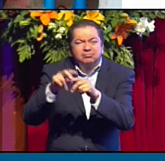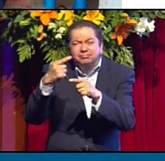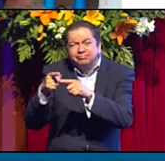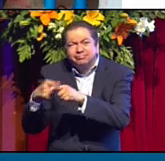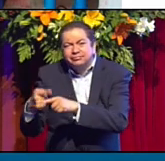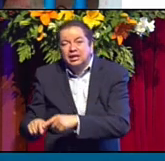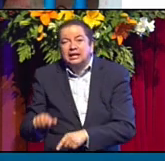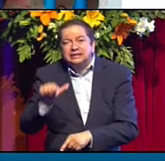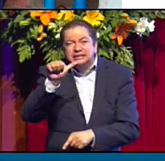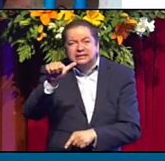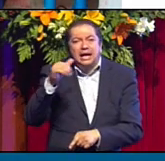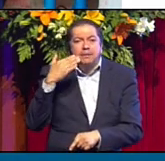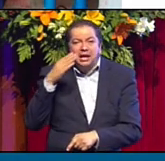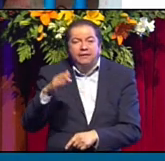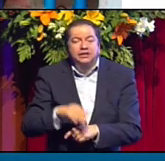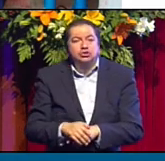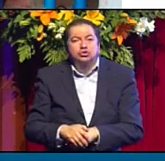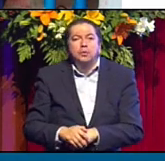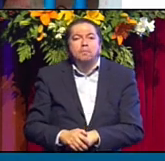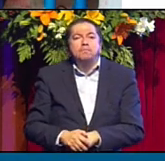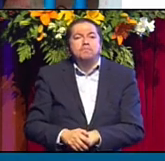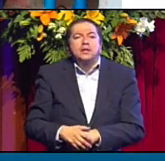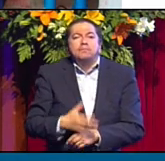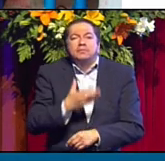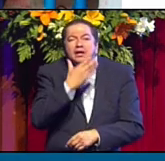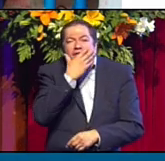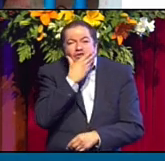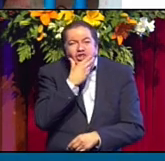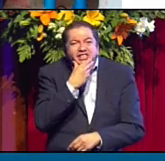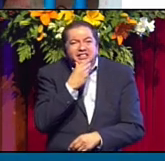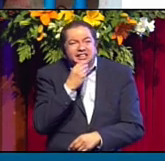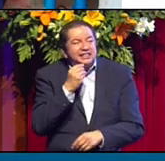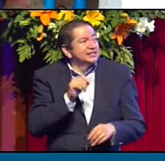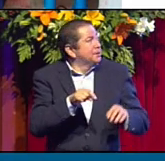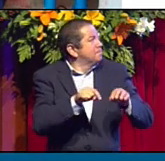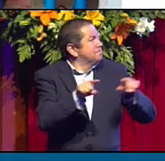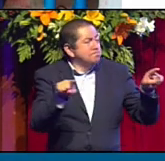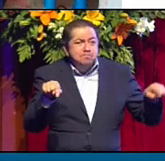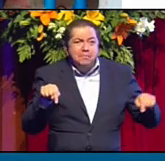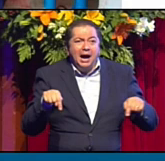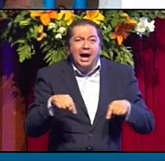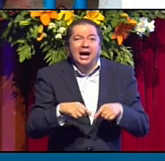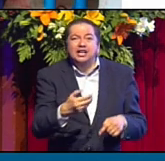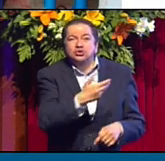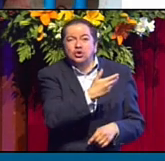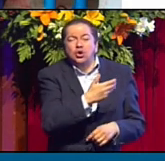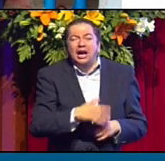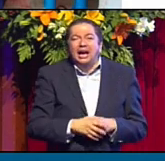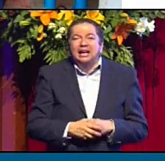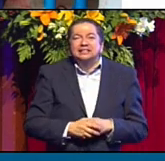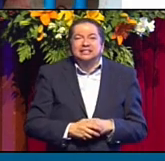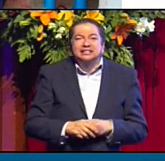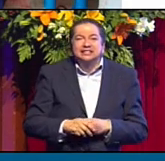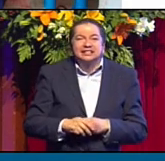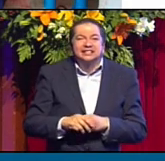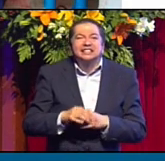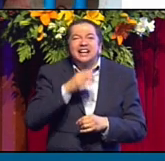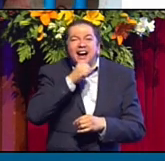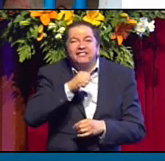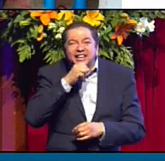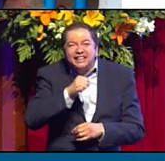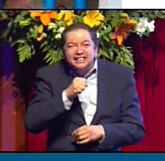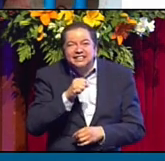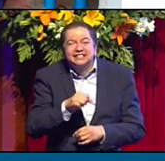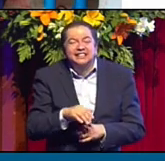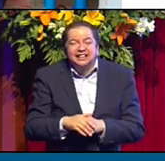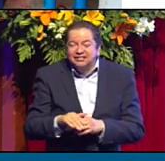6 beneficiados, pero miren el beneficio, miren la belleza, efectivamente, de ese espacio donde las cabritas practican. La